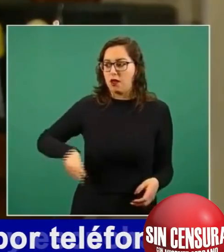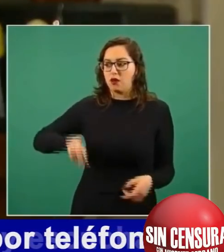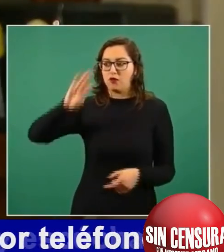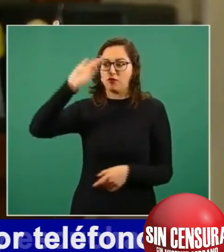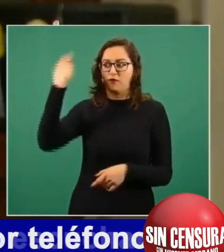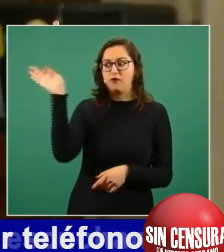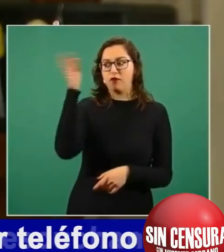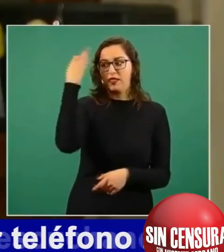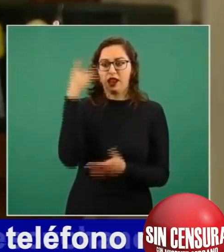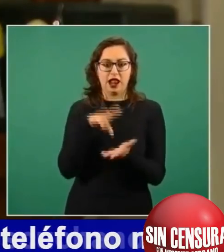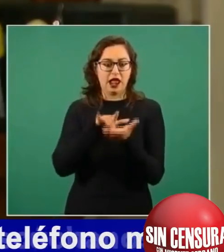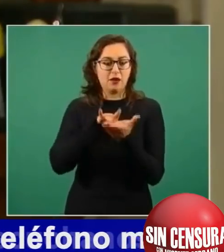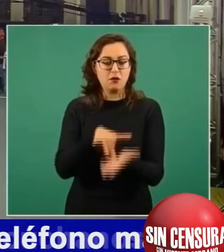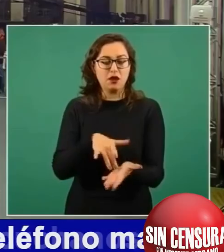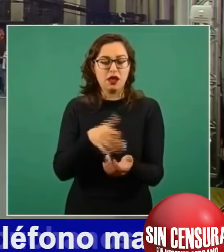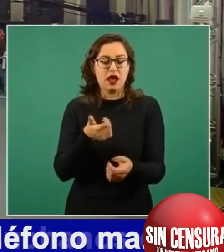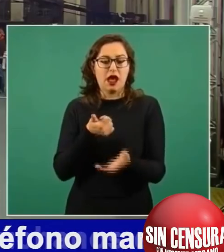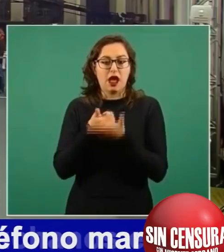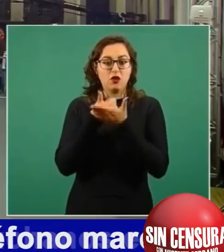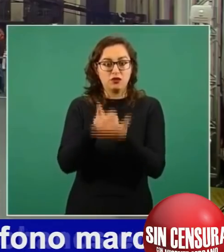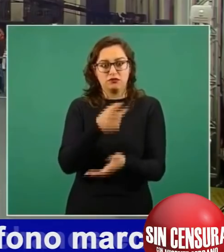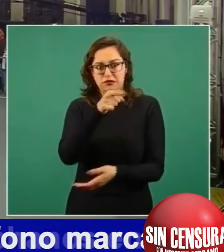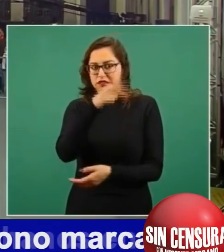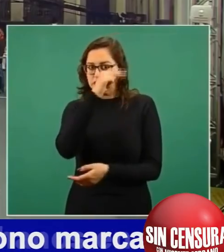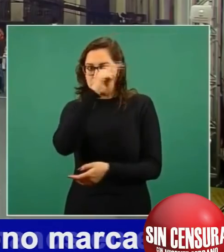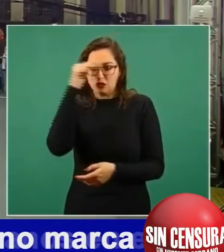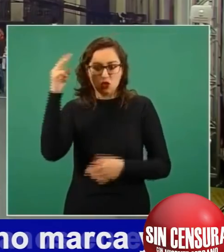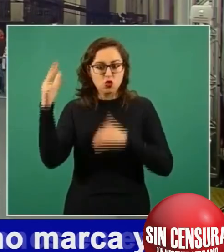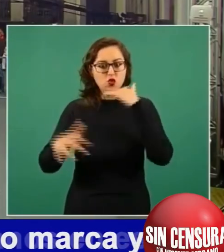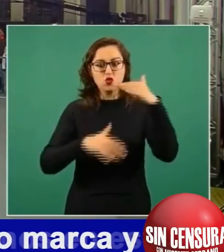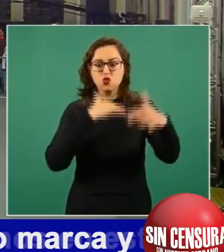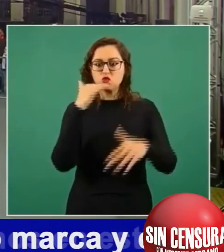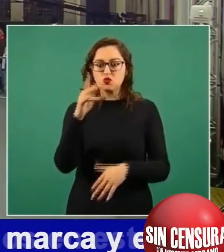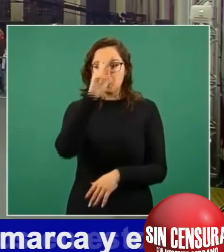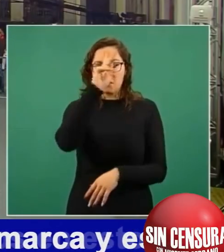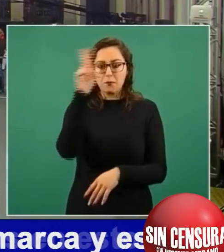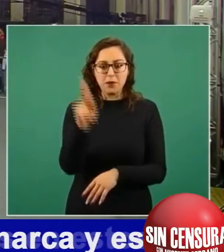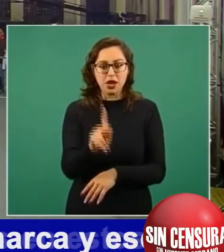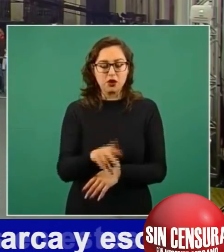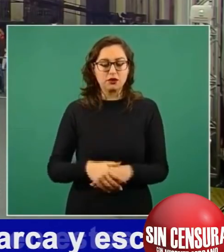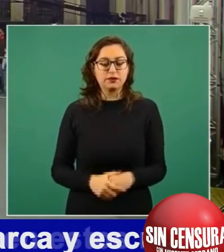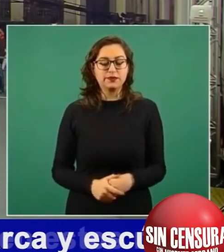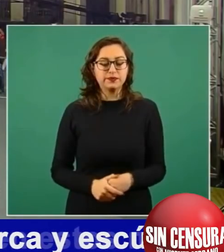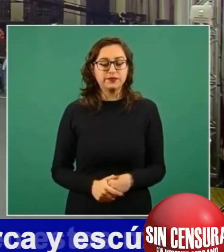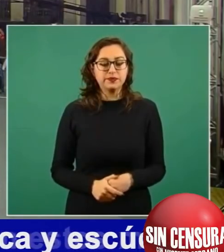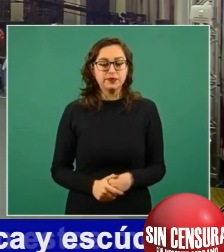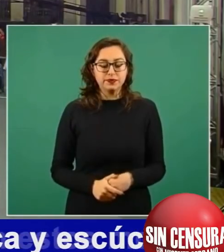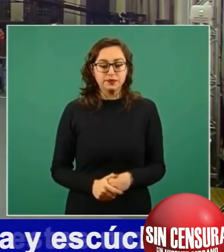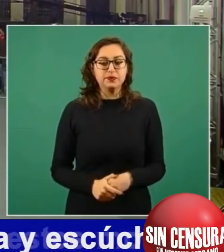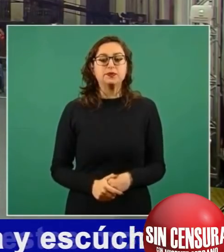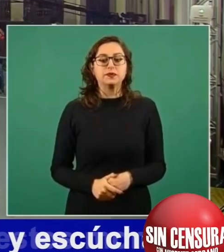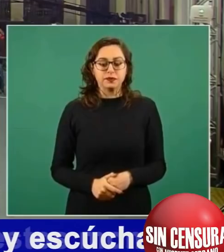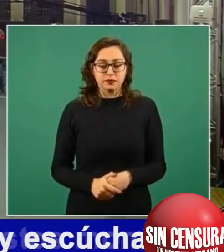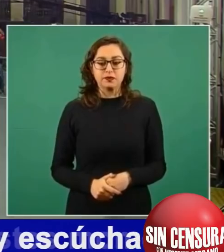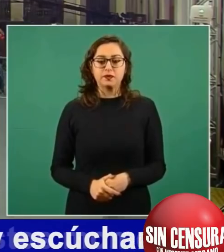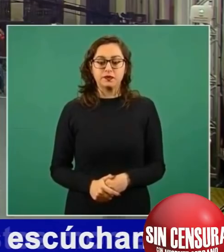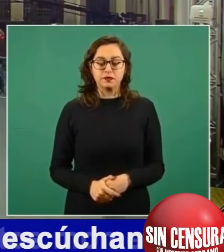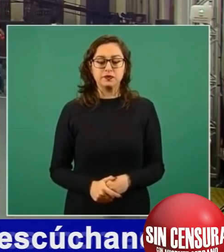prácticamente corrompido en Nayarit. Sí, bueno, en estos casos hay que revisar